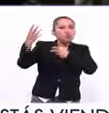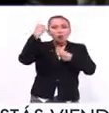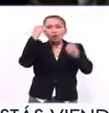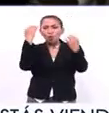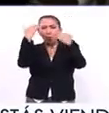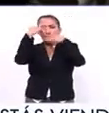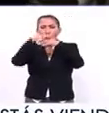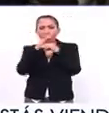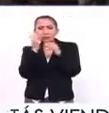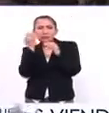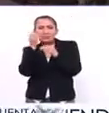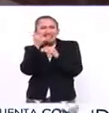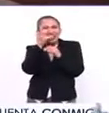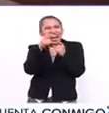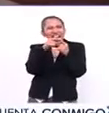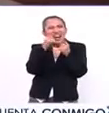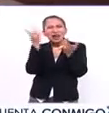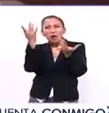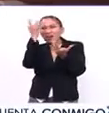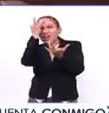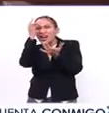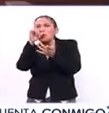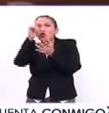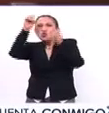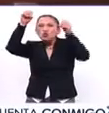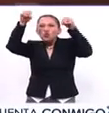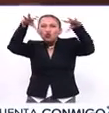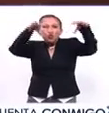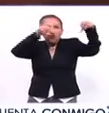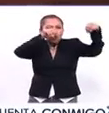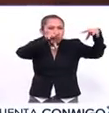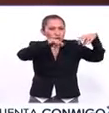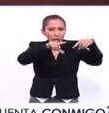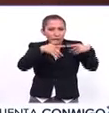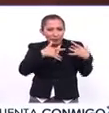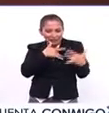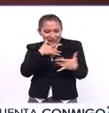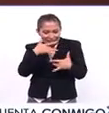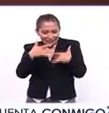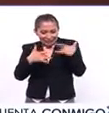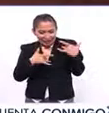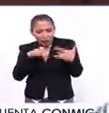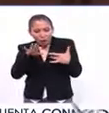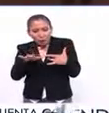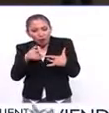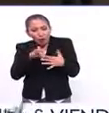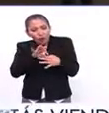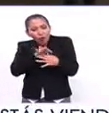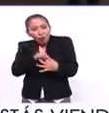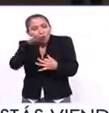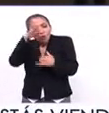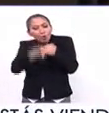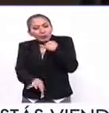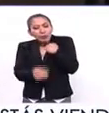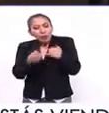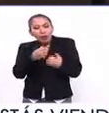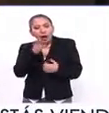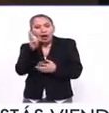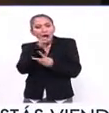Los misterios, la mística de iluminación, nos hacen sentir ese instante del último